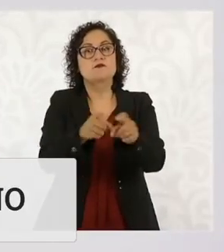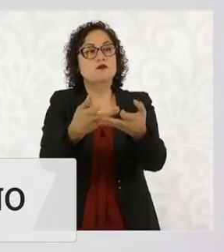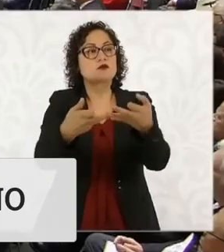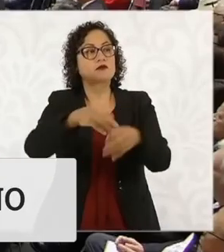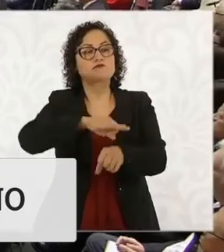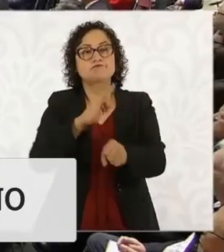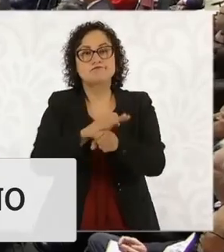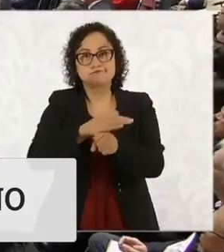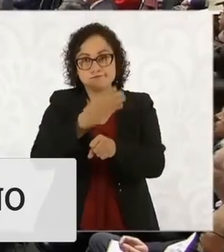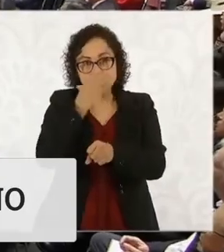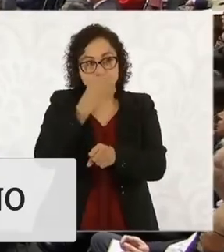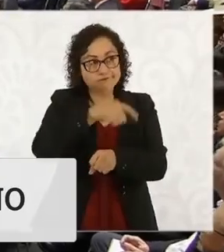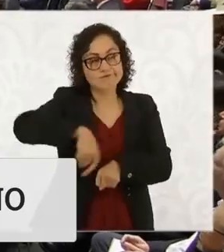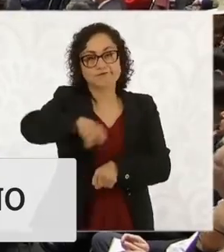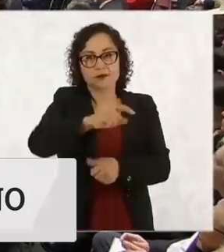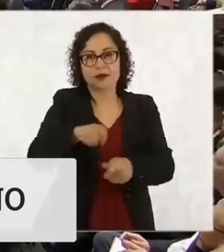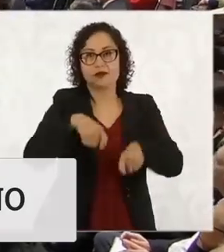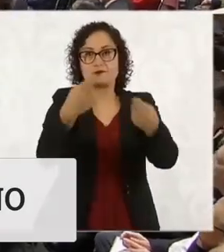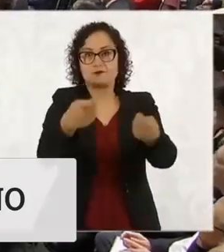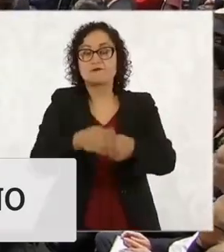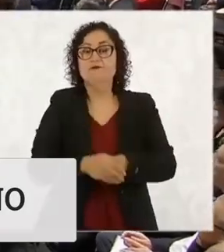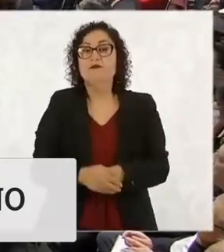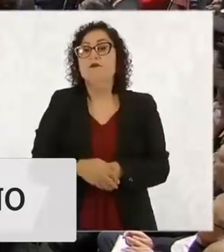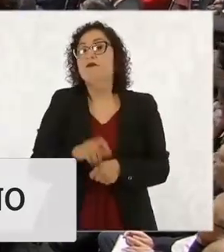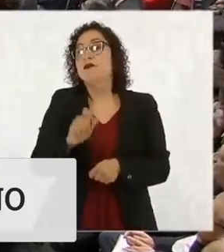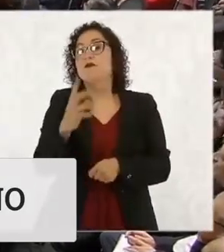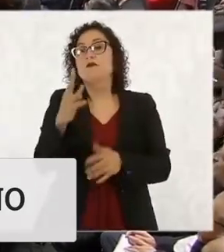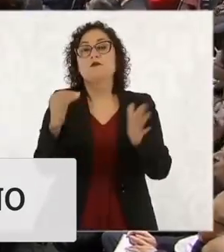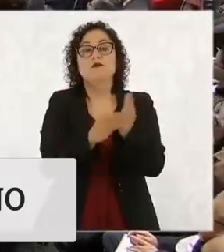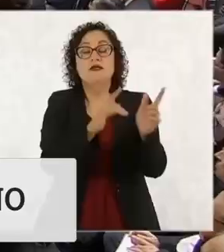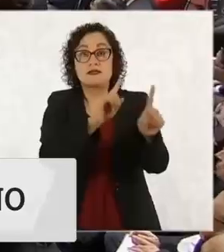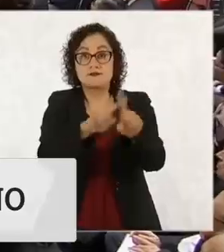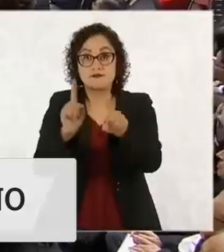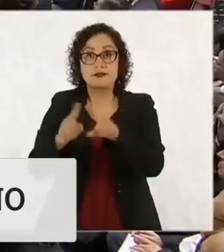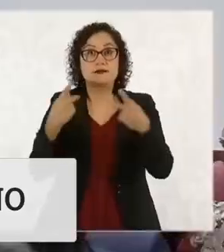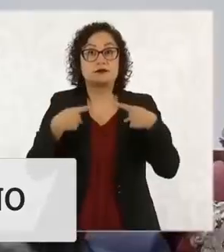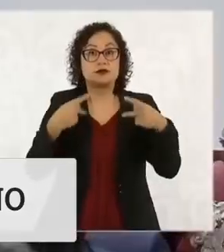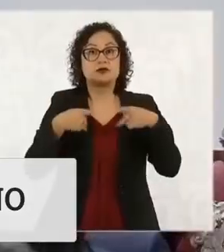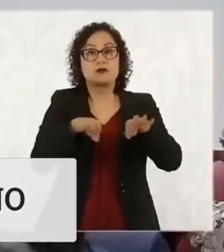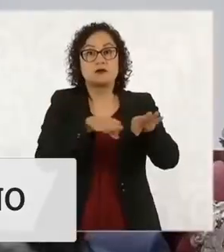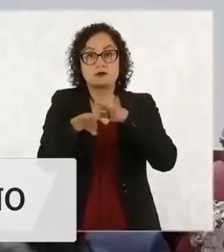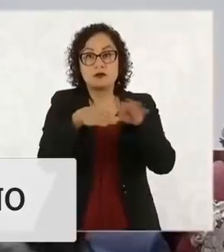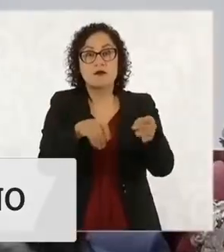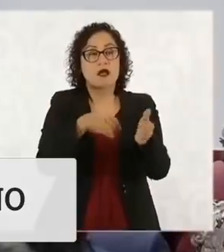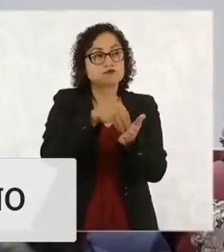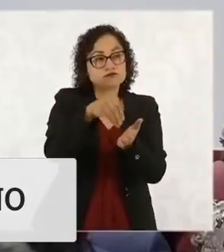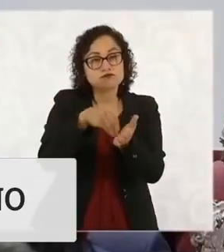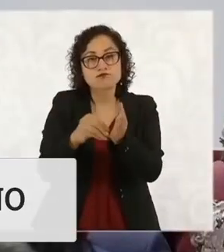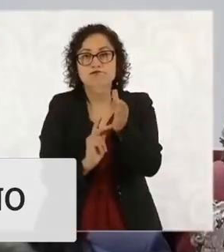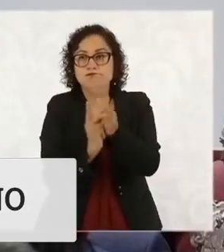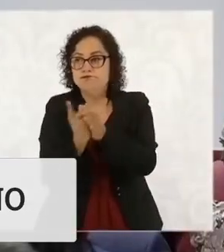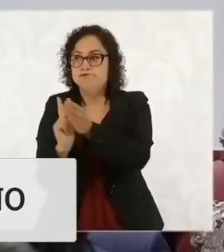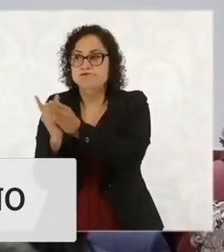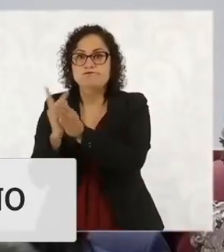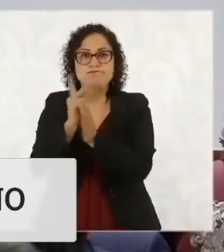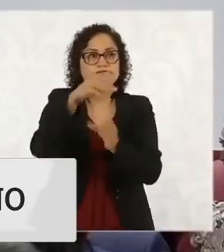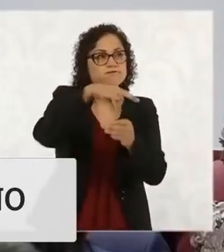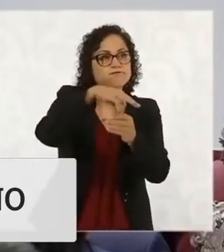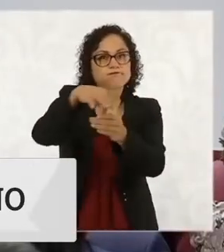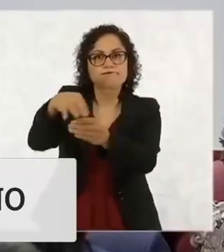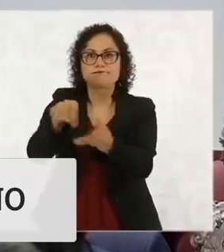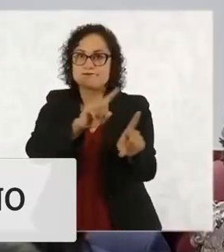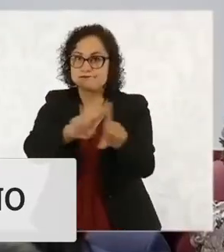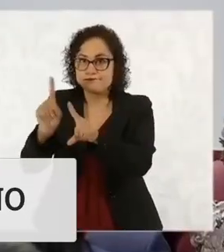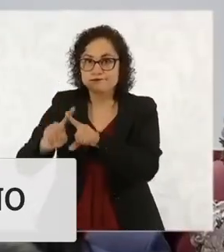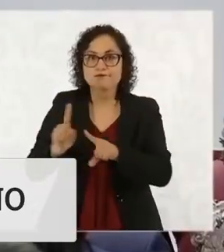gratuitos. 34,000 pequeños productores de maíz, frijol, cacao, miel y otros productos